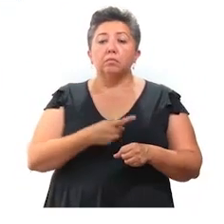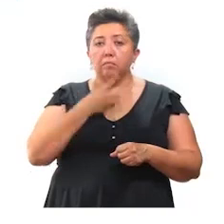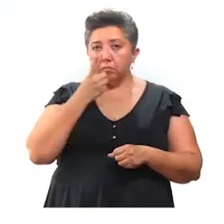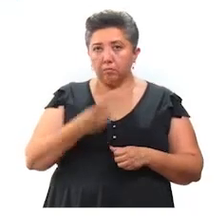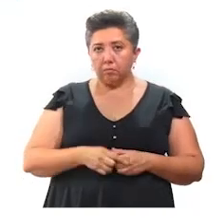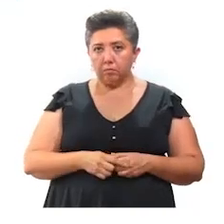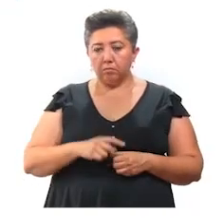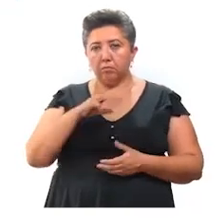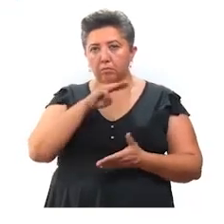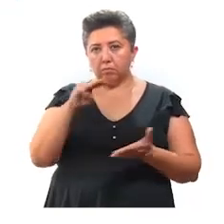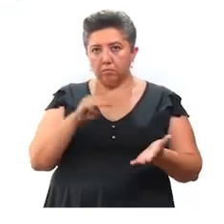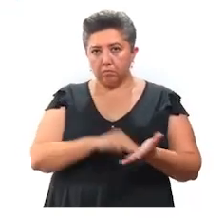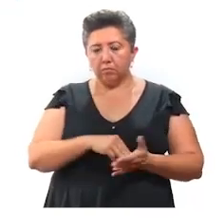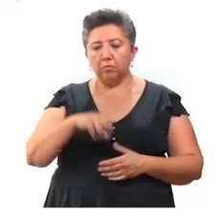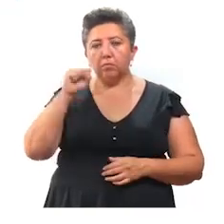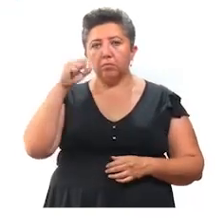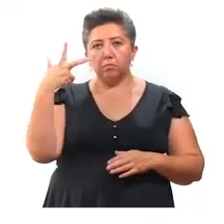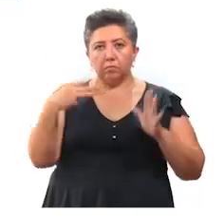son Mérida,